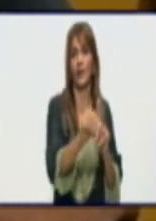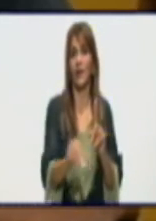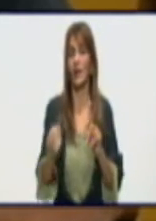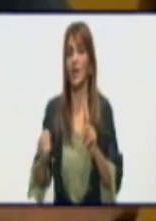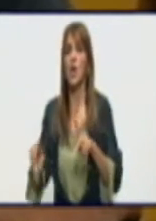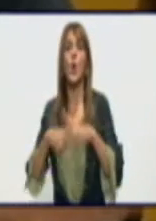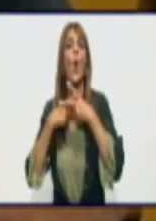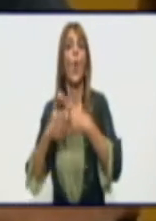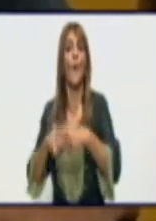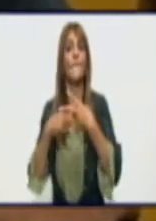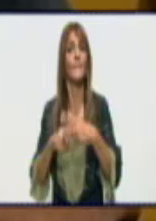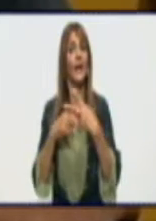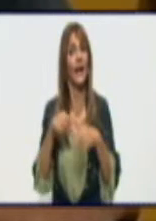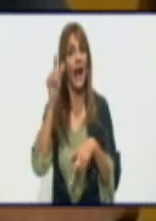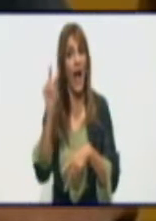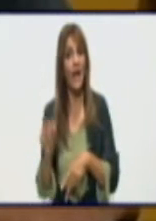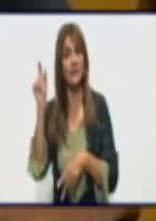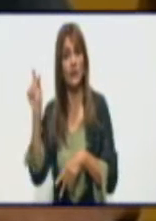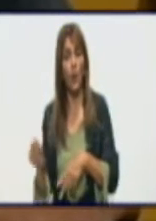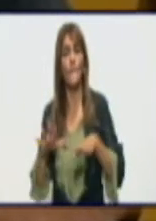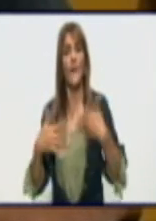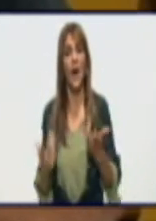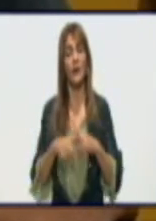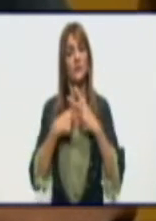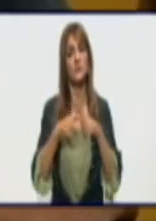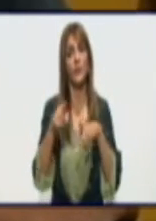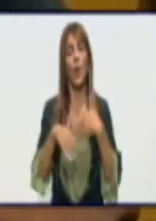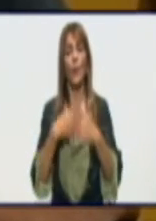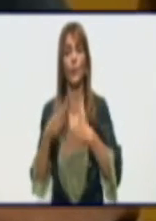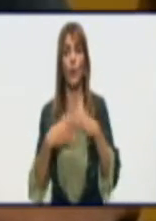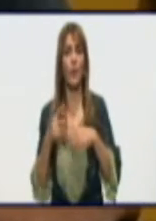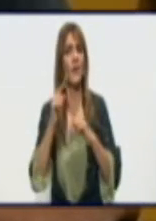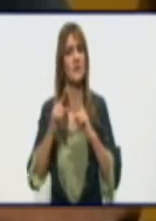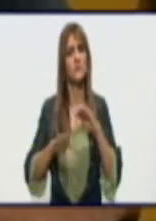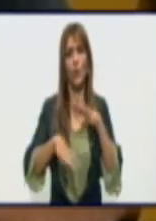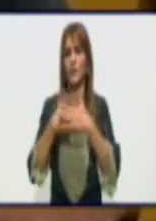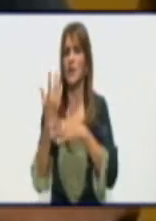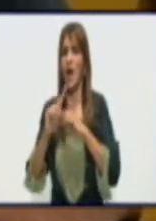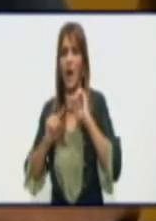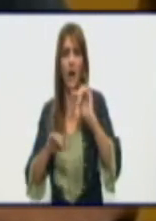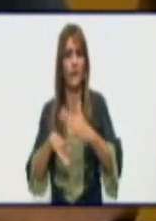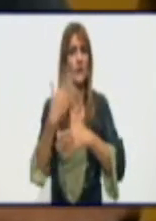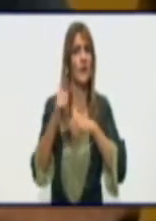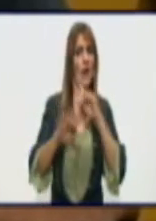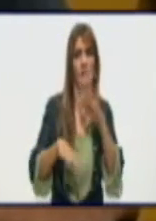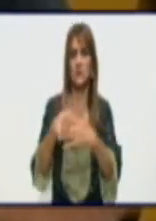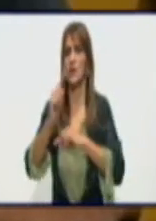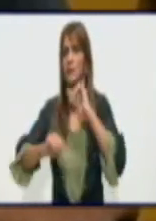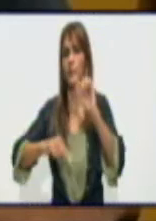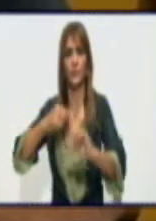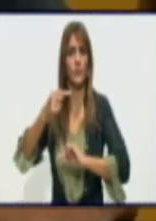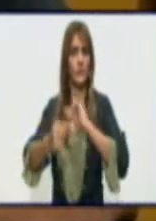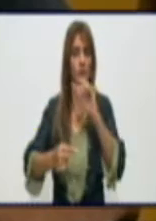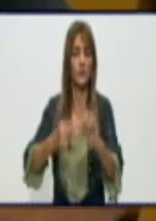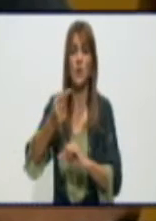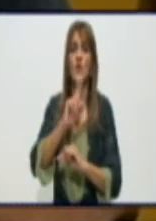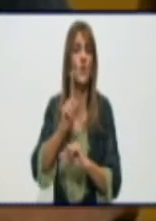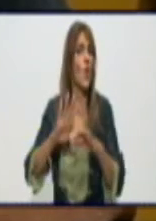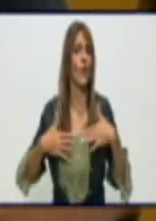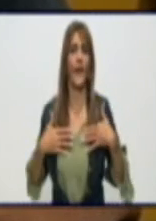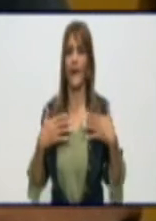inventivas para resolver estos problemas, y esto es un día a día. Es decir, que nosotros no descansamos, a pesar de que las personas se